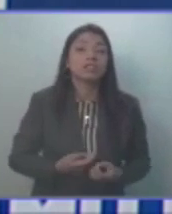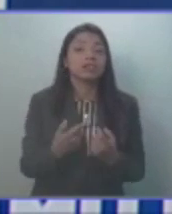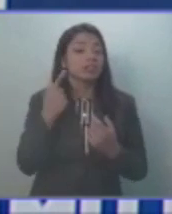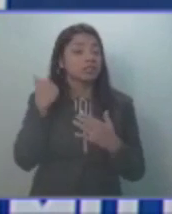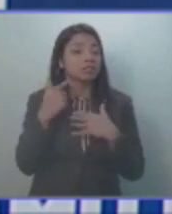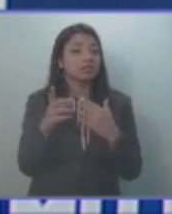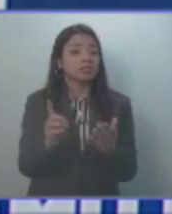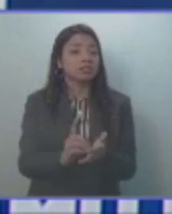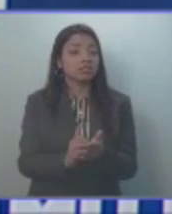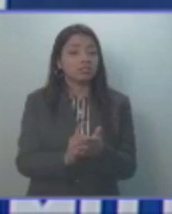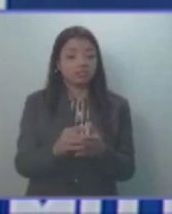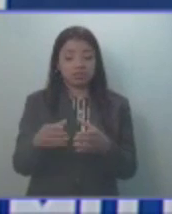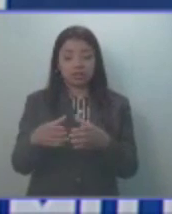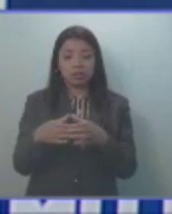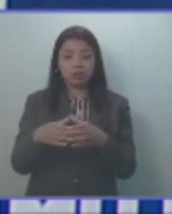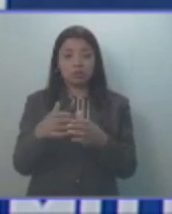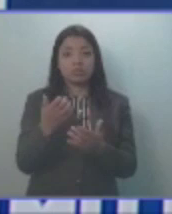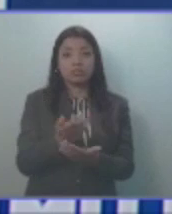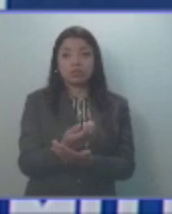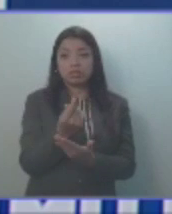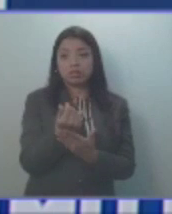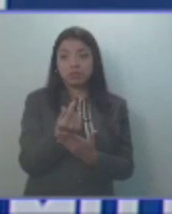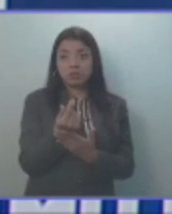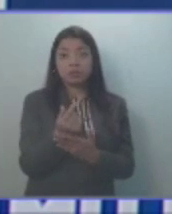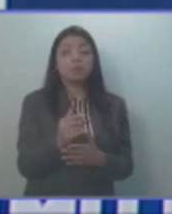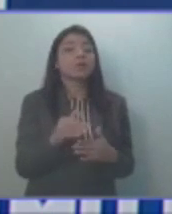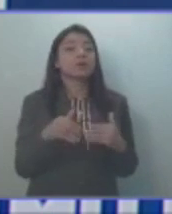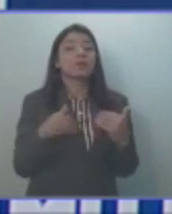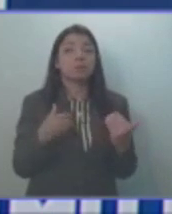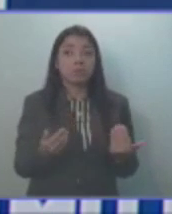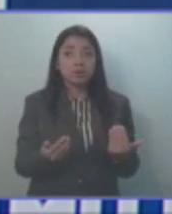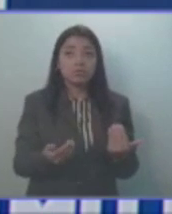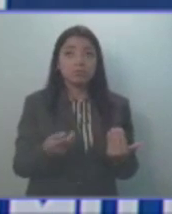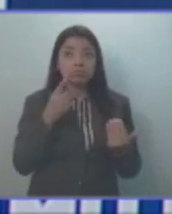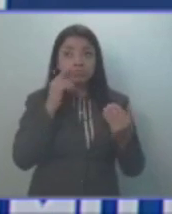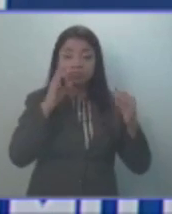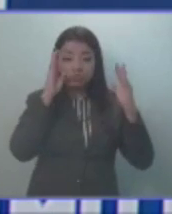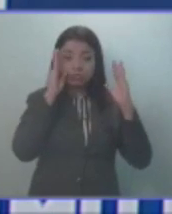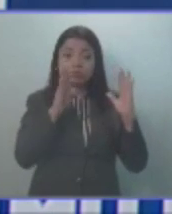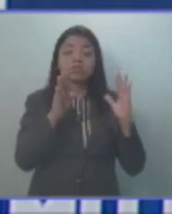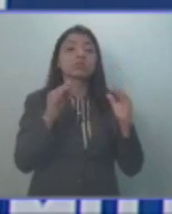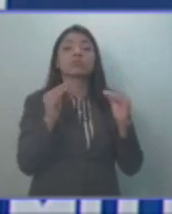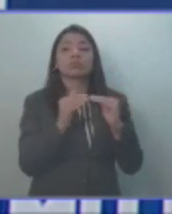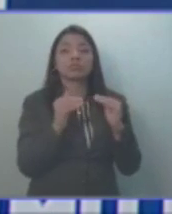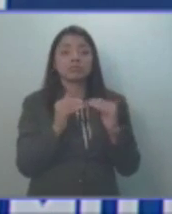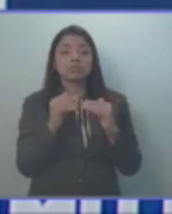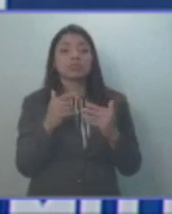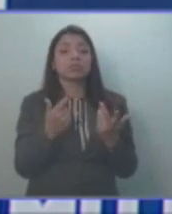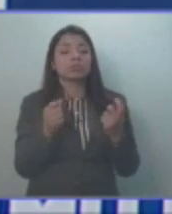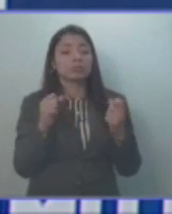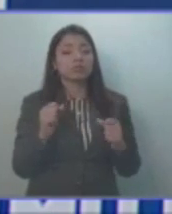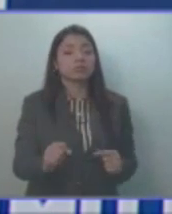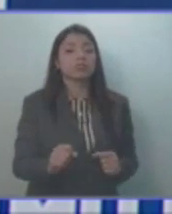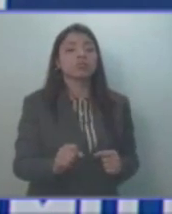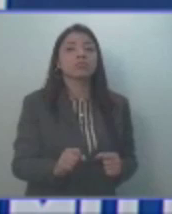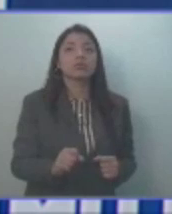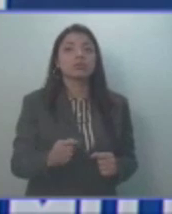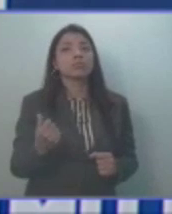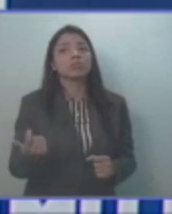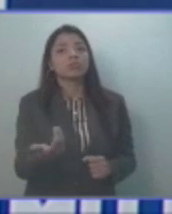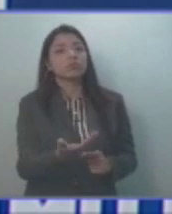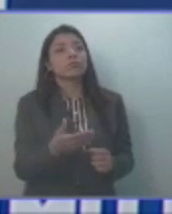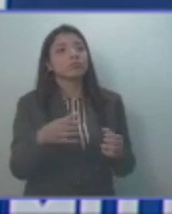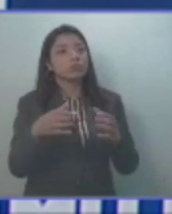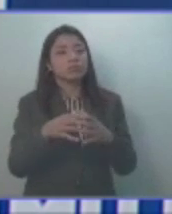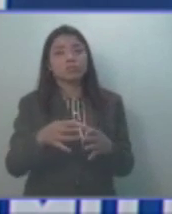diputados de la comisión de economía por haber atendido este llamado pero sobre todo también por haber dictaminado